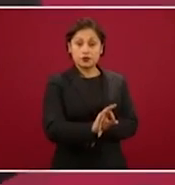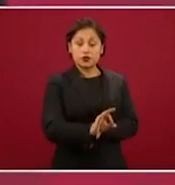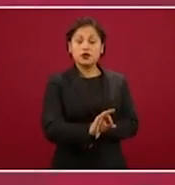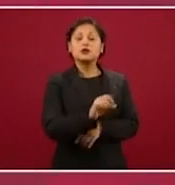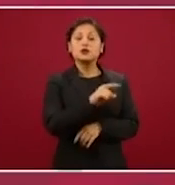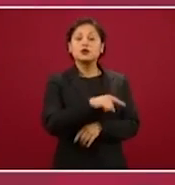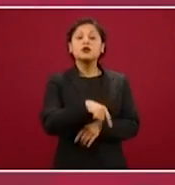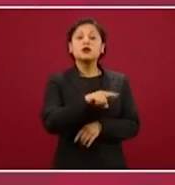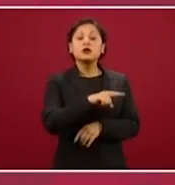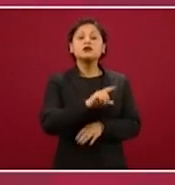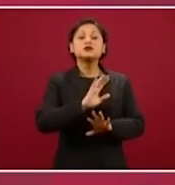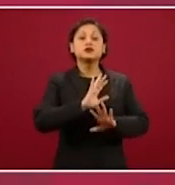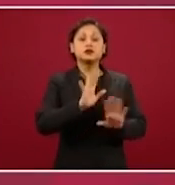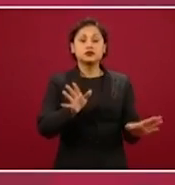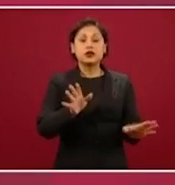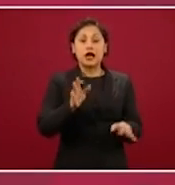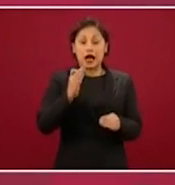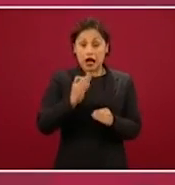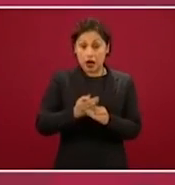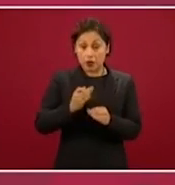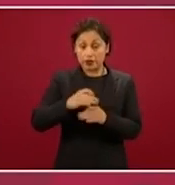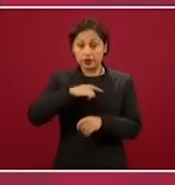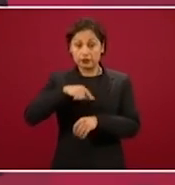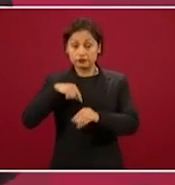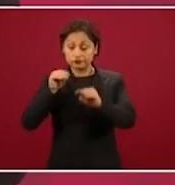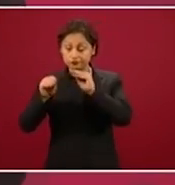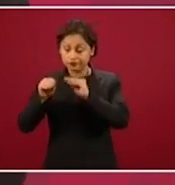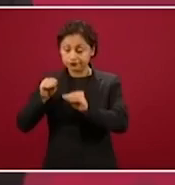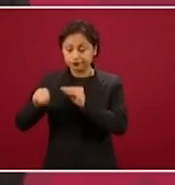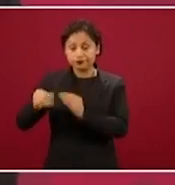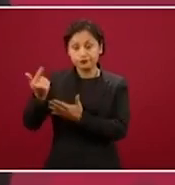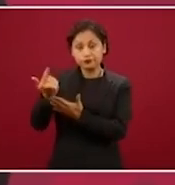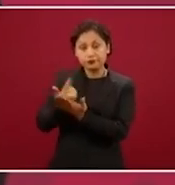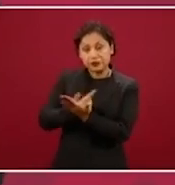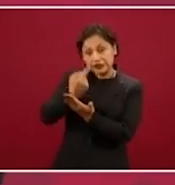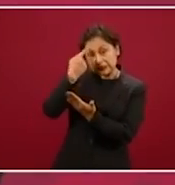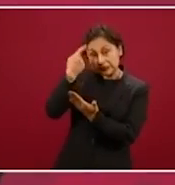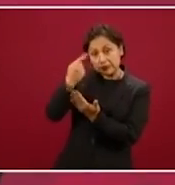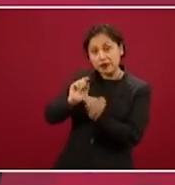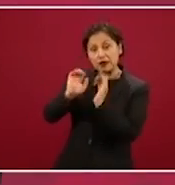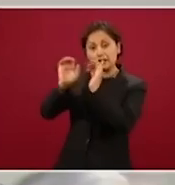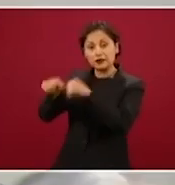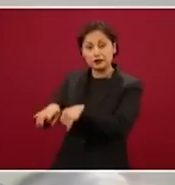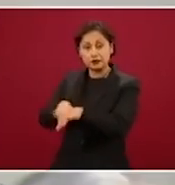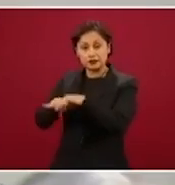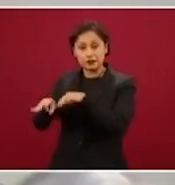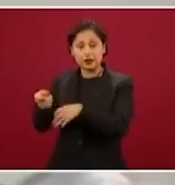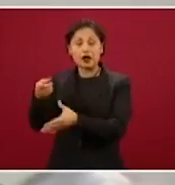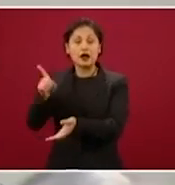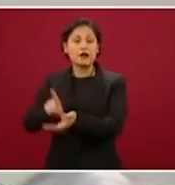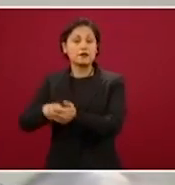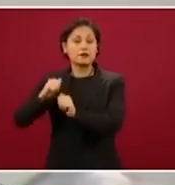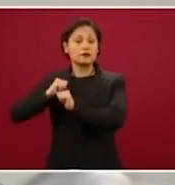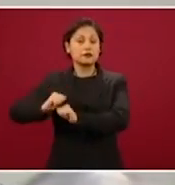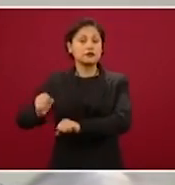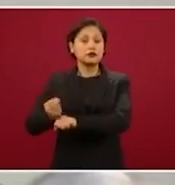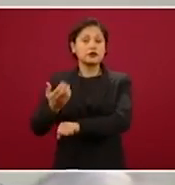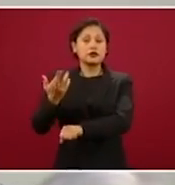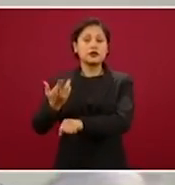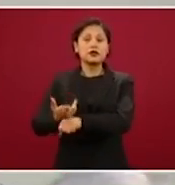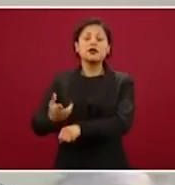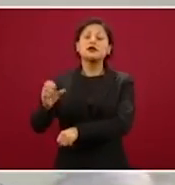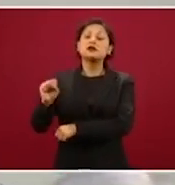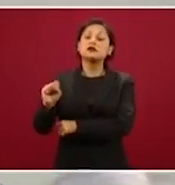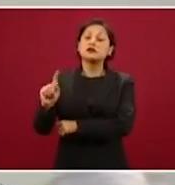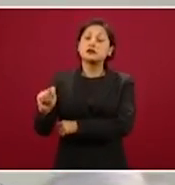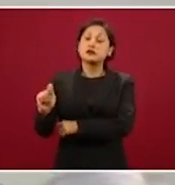una bolsa de trabajo en la Secretaría del Trabajo, porque